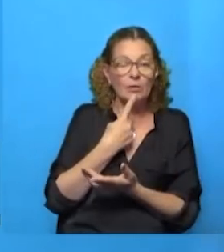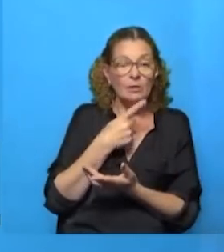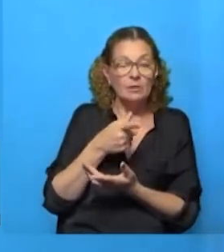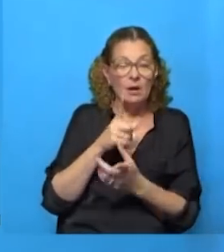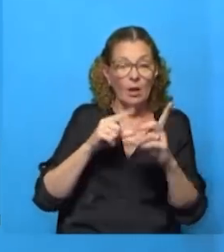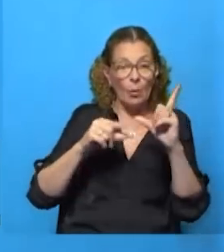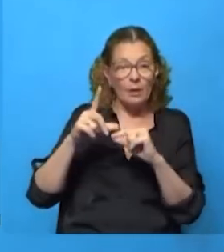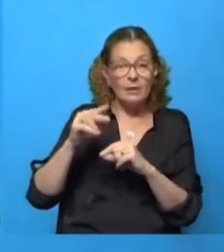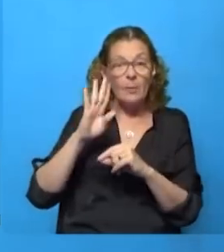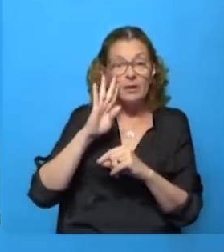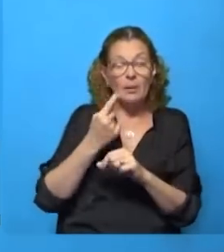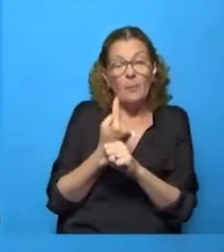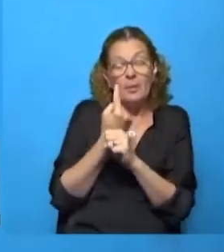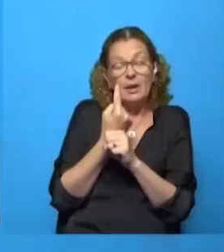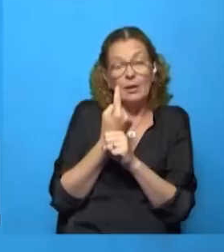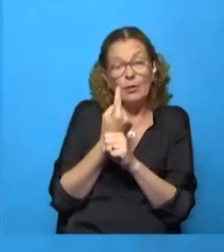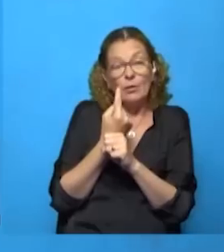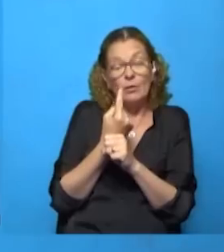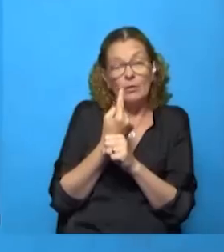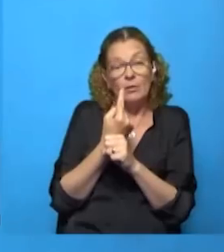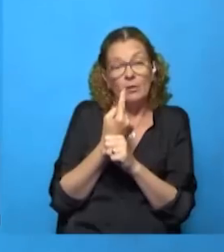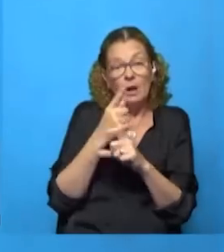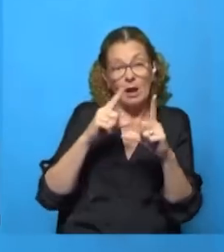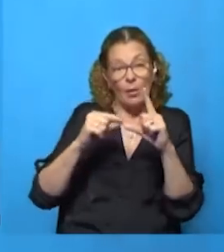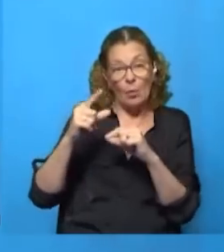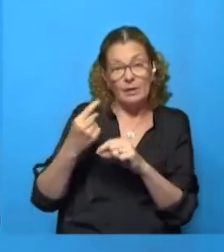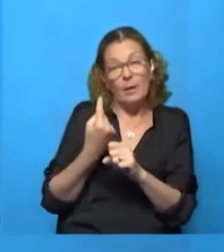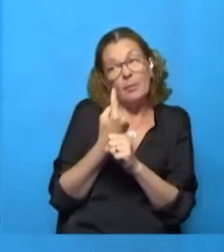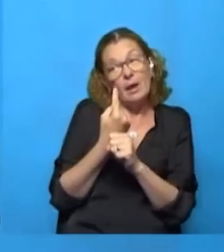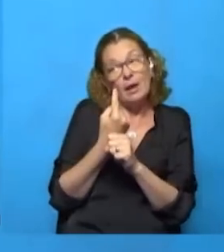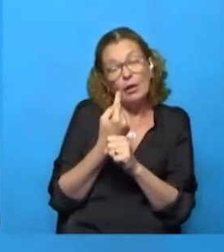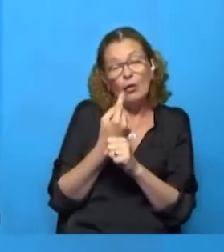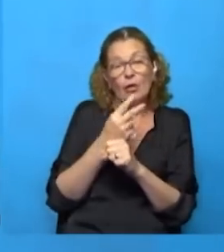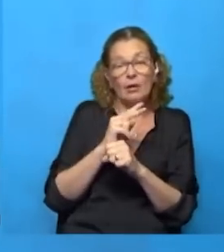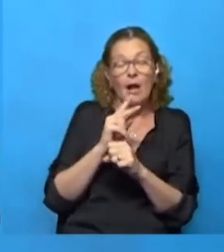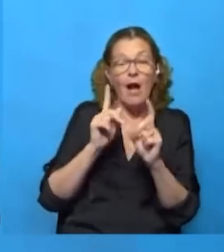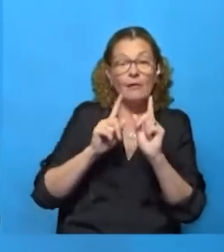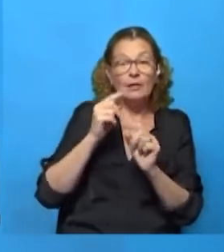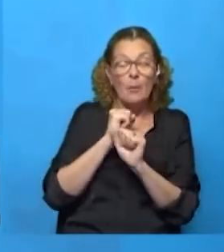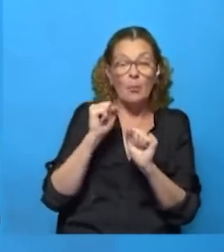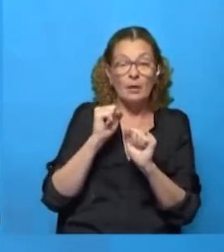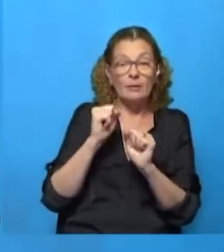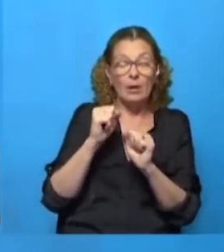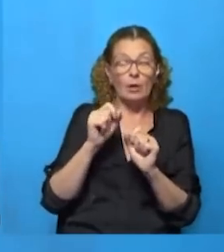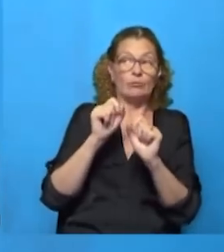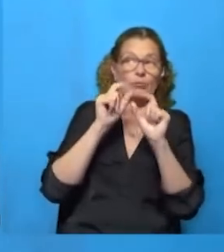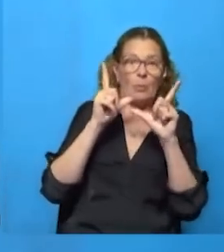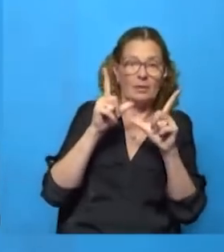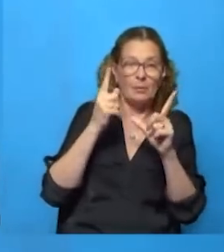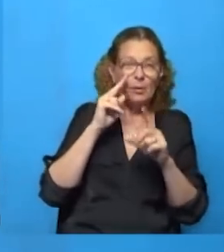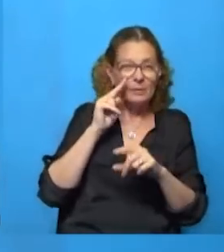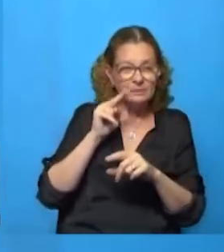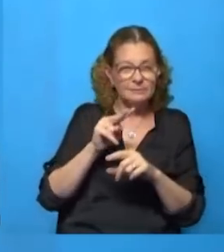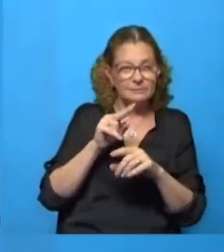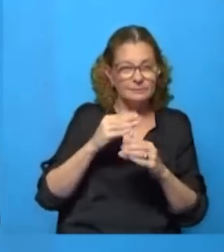siendo que bueno el que sale primero las encuestas venían dando primero puede haber Alguna sorpresa pero si nosotros miramos